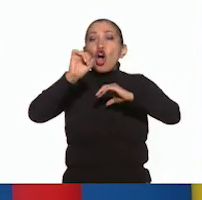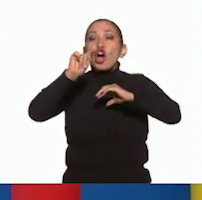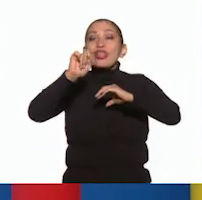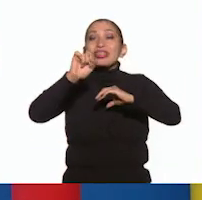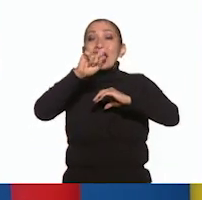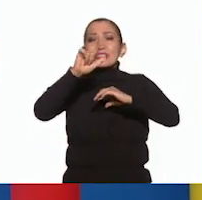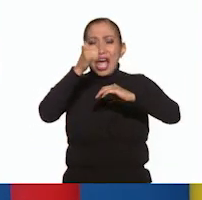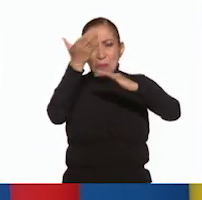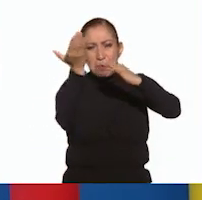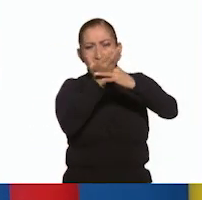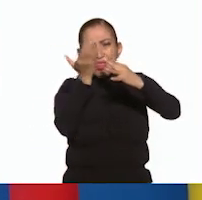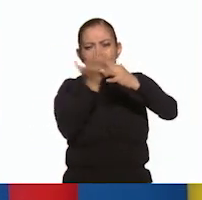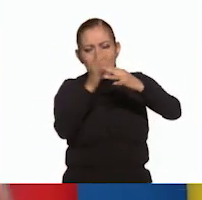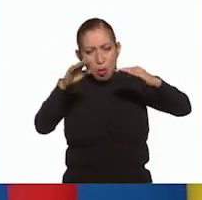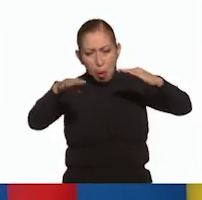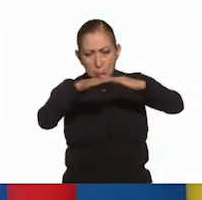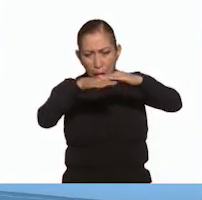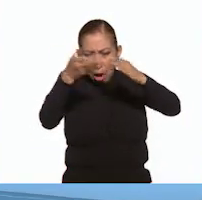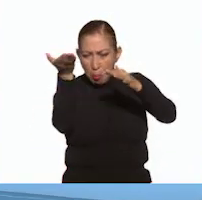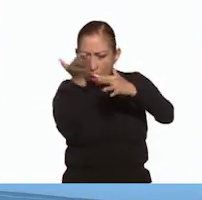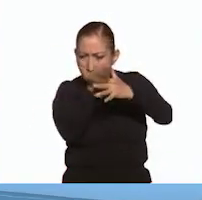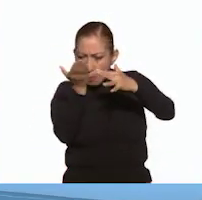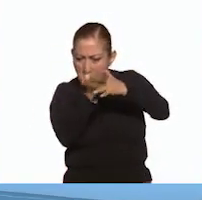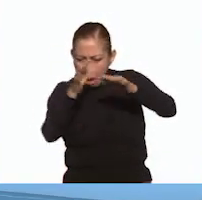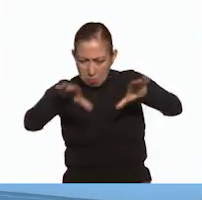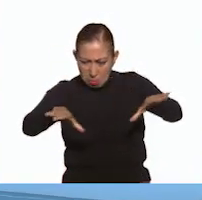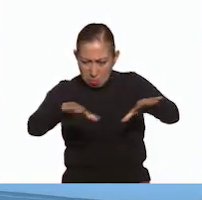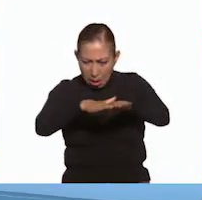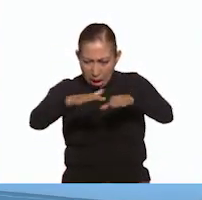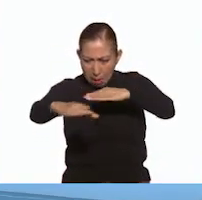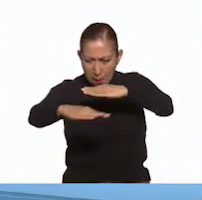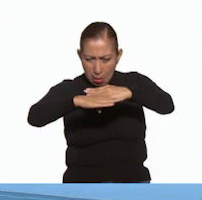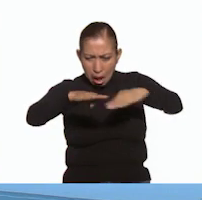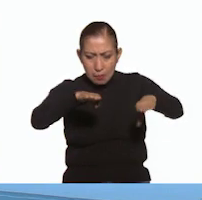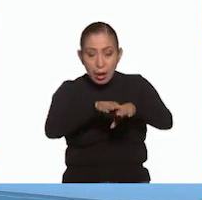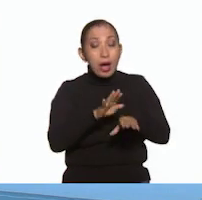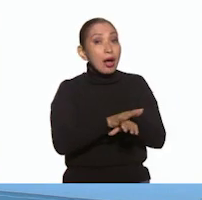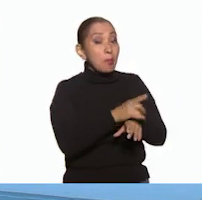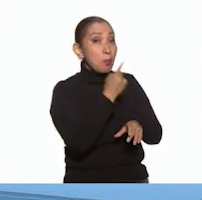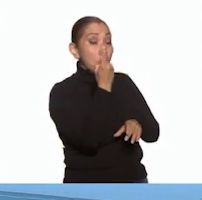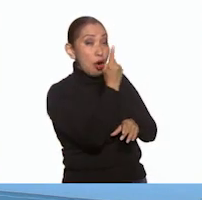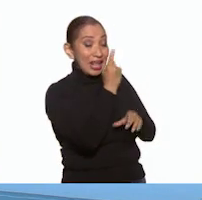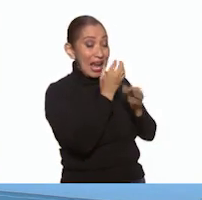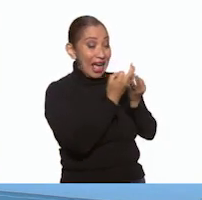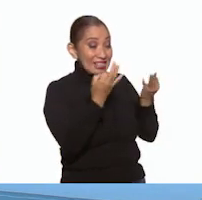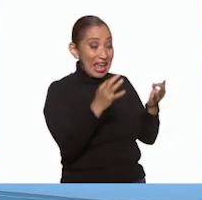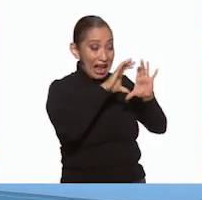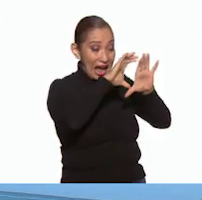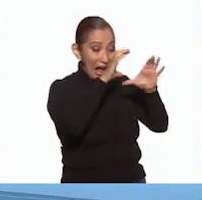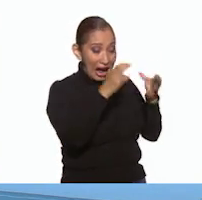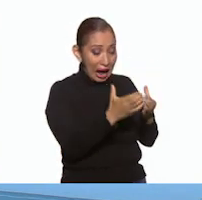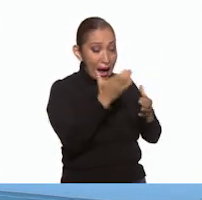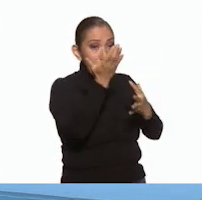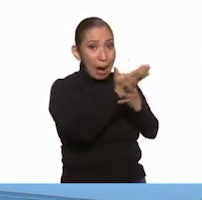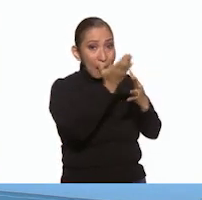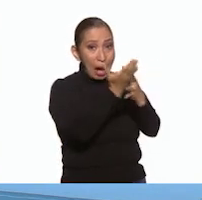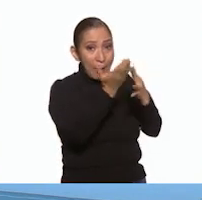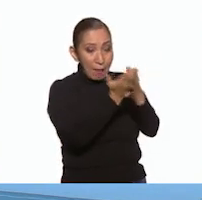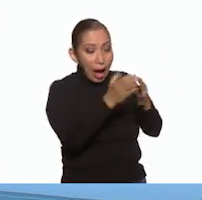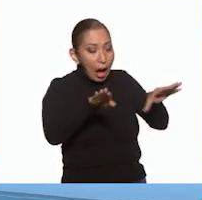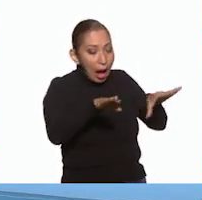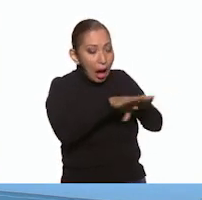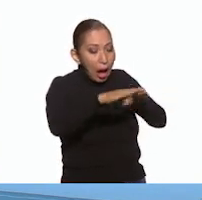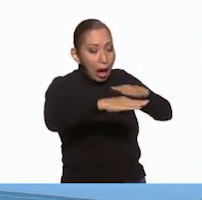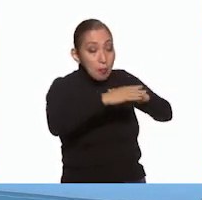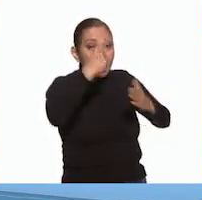en diferentes placas tectónicas? Claro que sí, maestra. La corteza terrestre está dividida en varias placas tectónicas porque